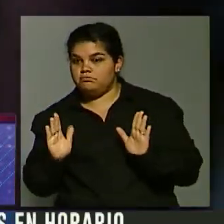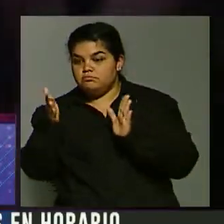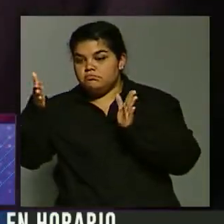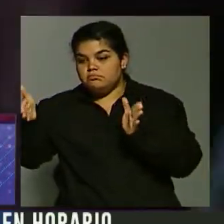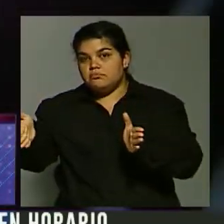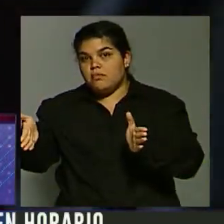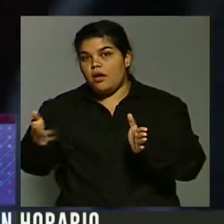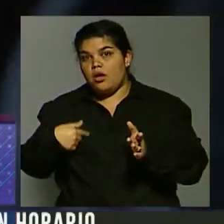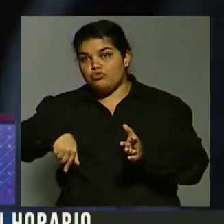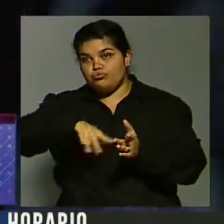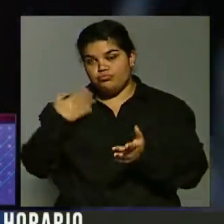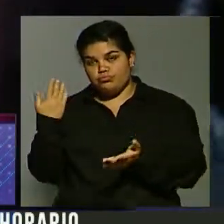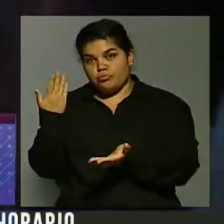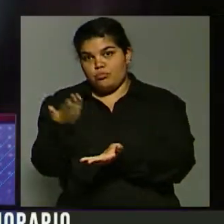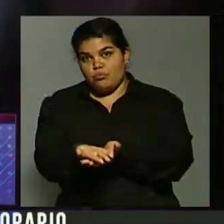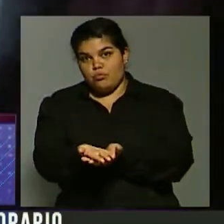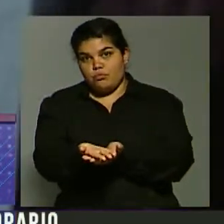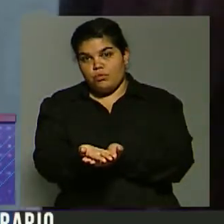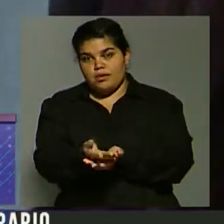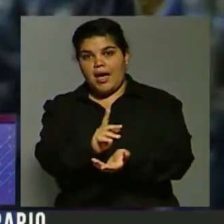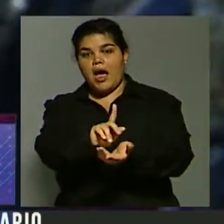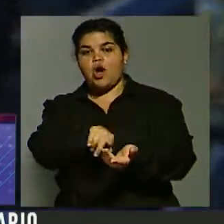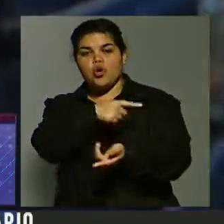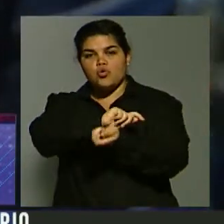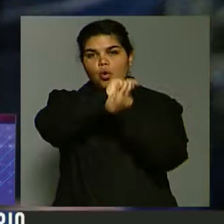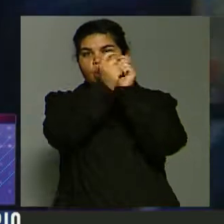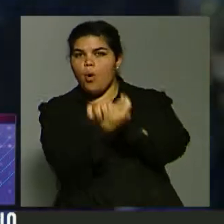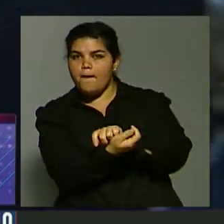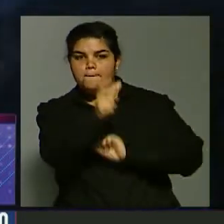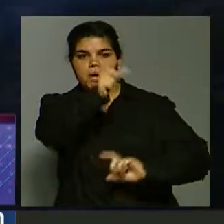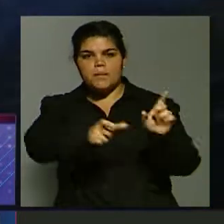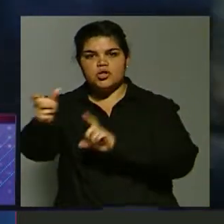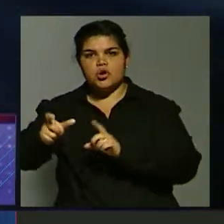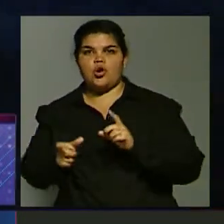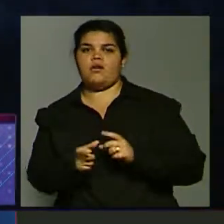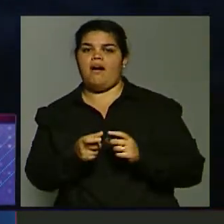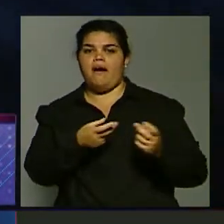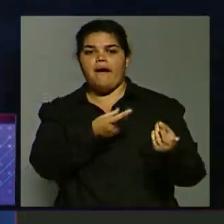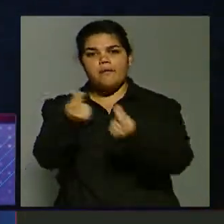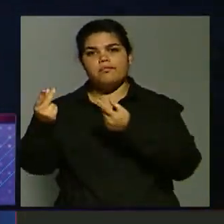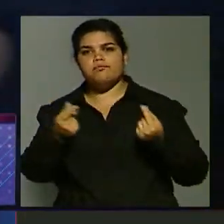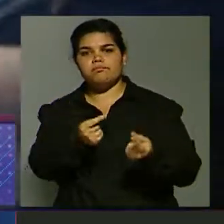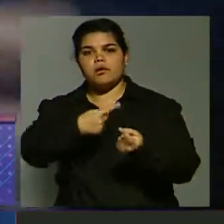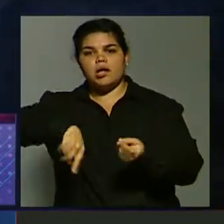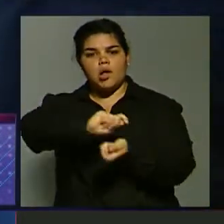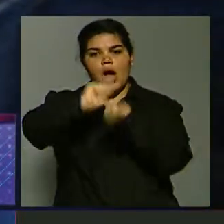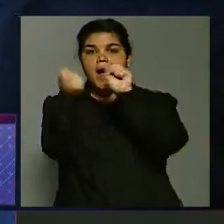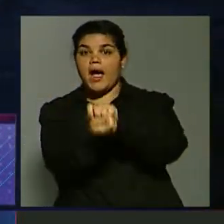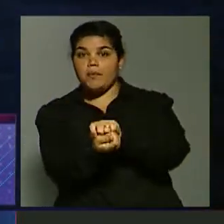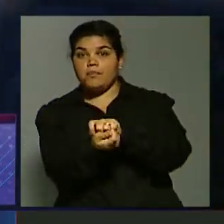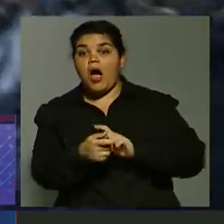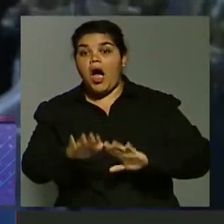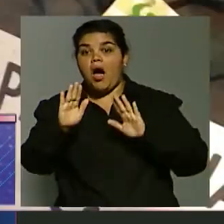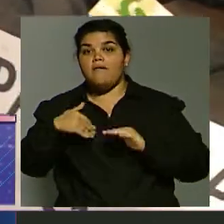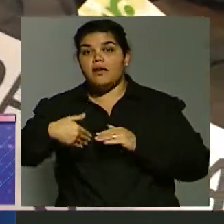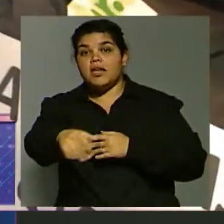en esto que nosotros planteamos, que hay un cambio generacional, un cambio de consumidores, de hábitos de consumidores, tratar de implantarlo para el